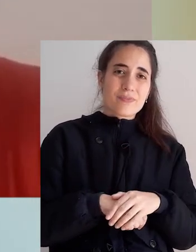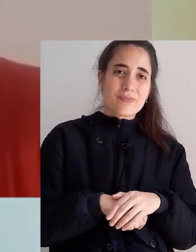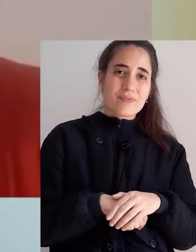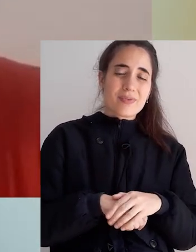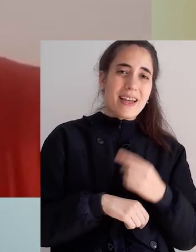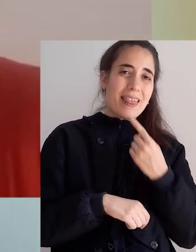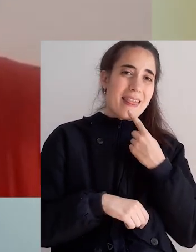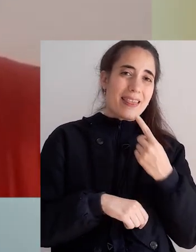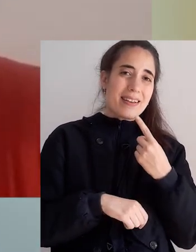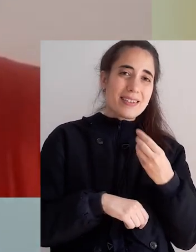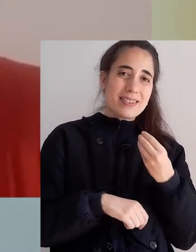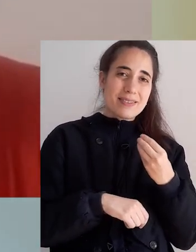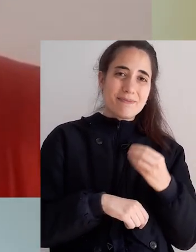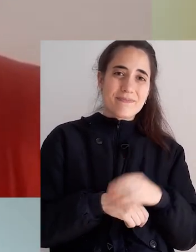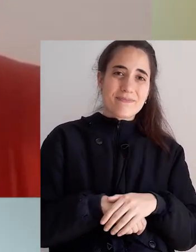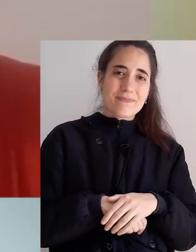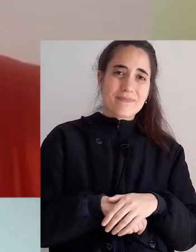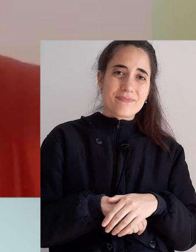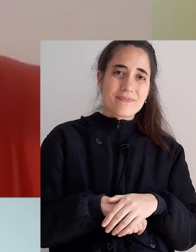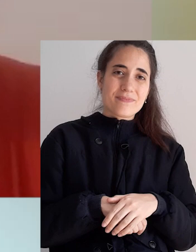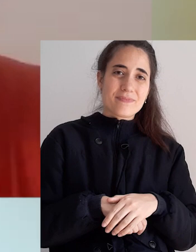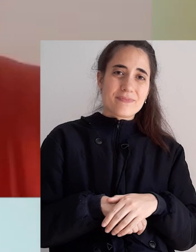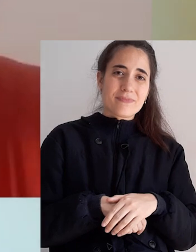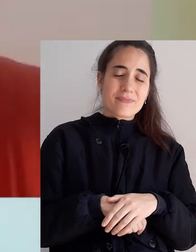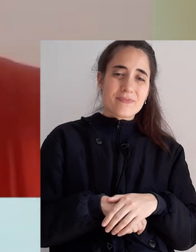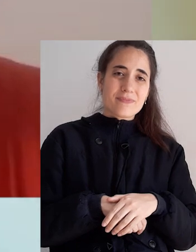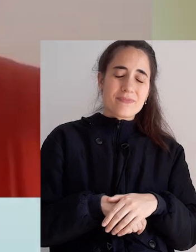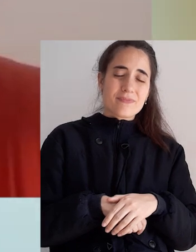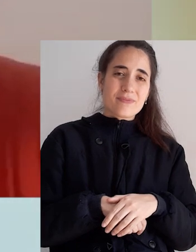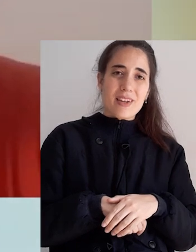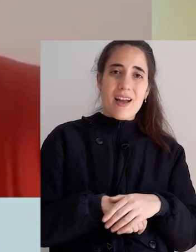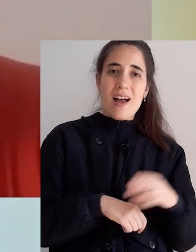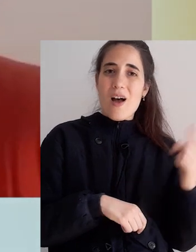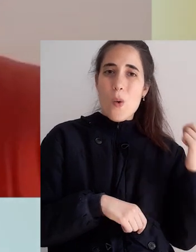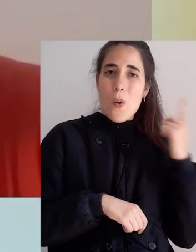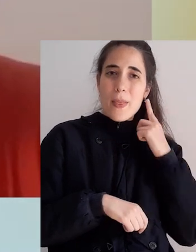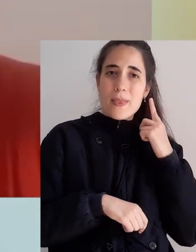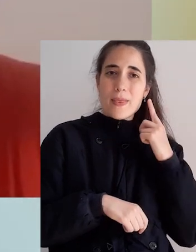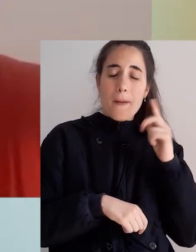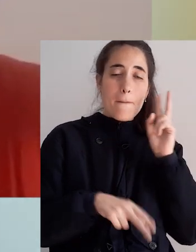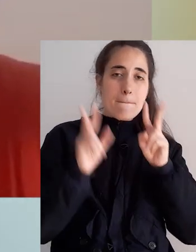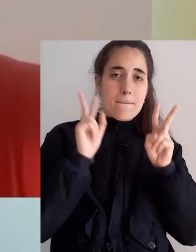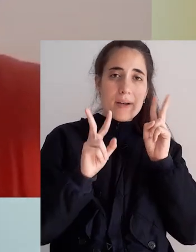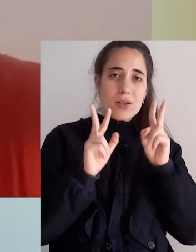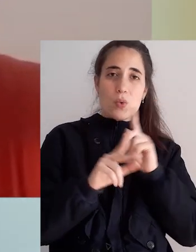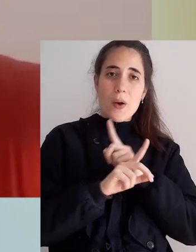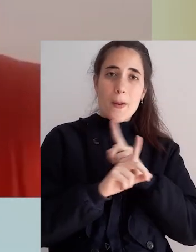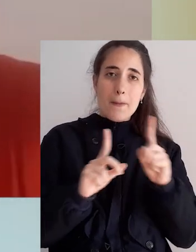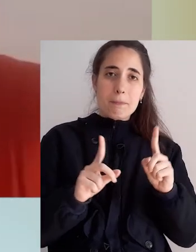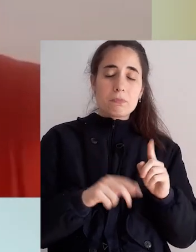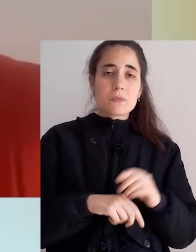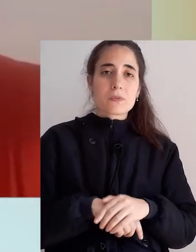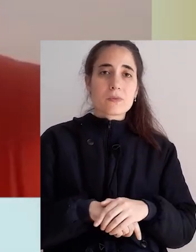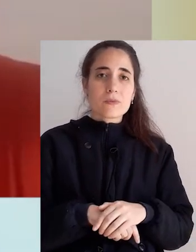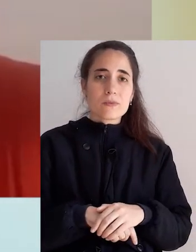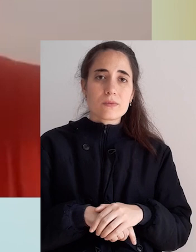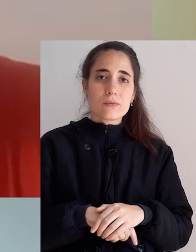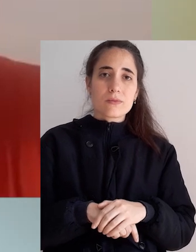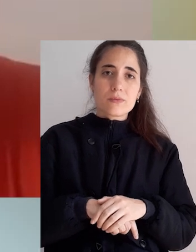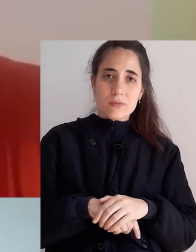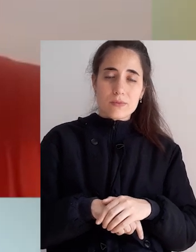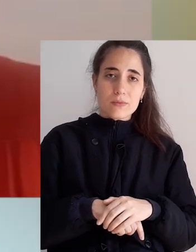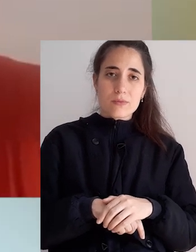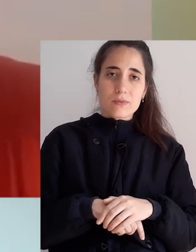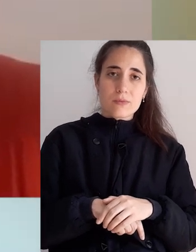que estas elecciones también sean buenas, sean prósperas, y que sean aquellos que tienen que